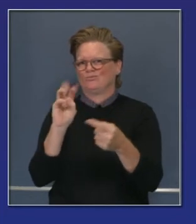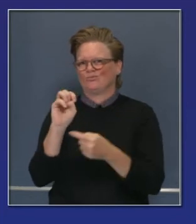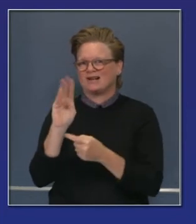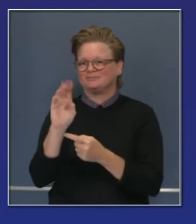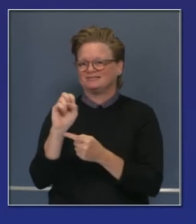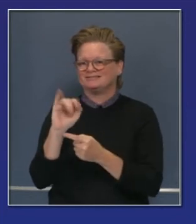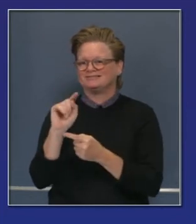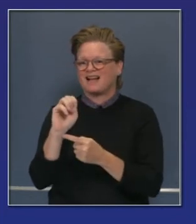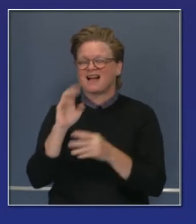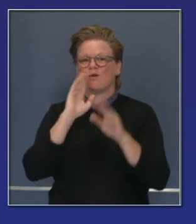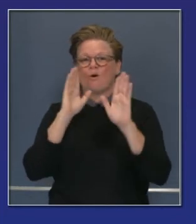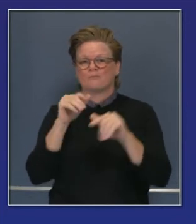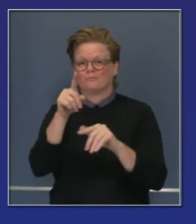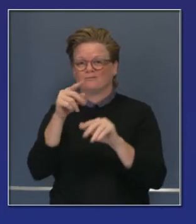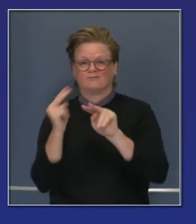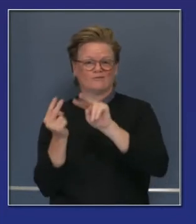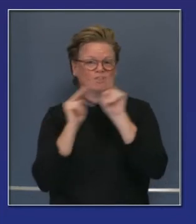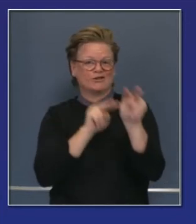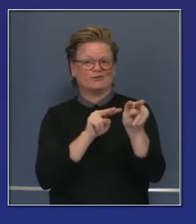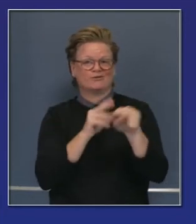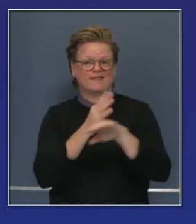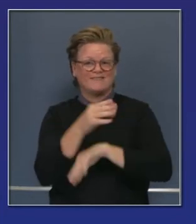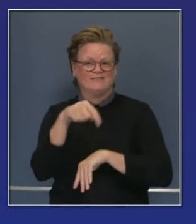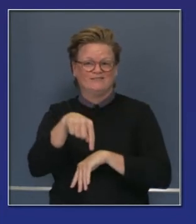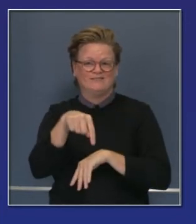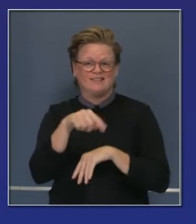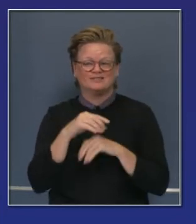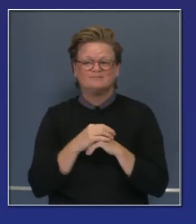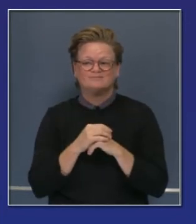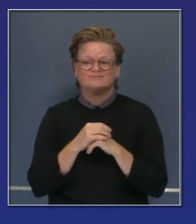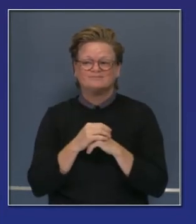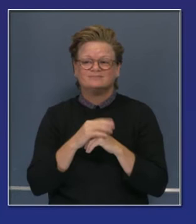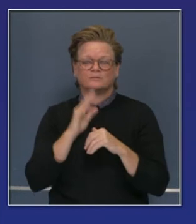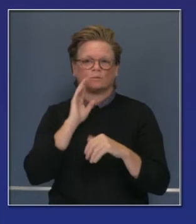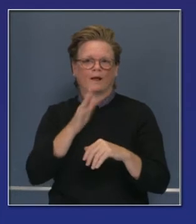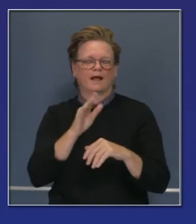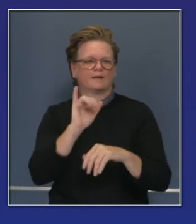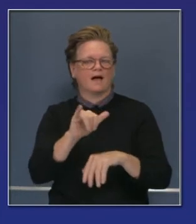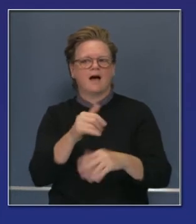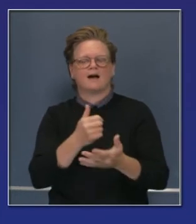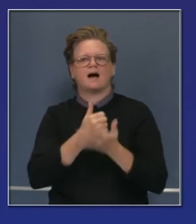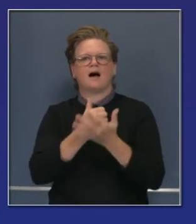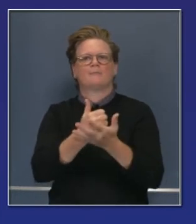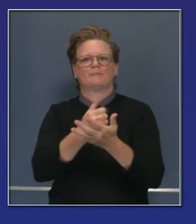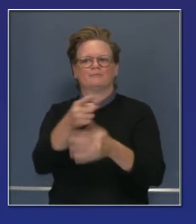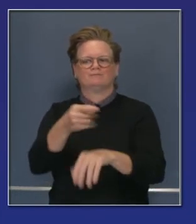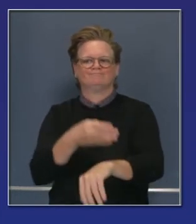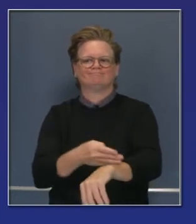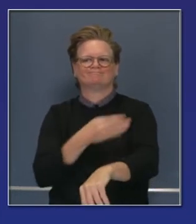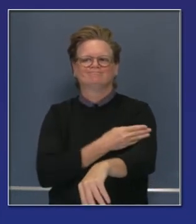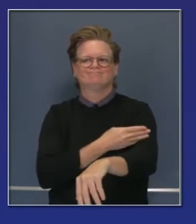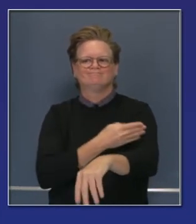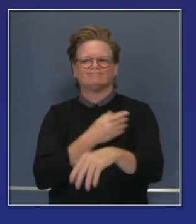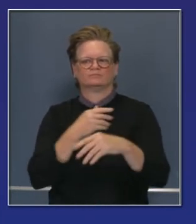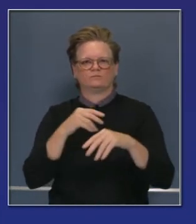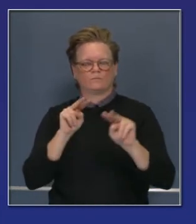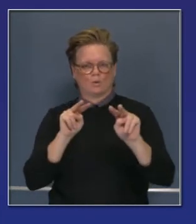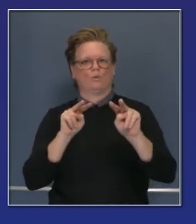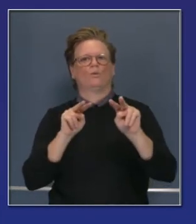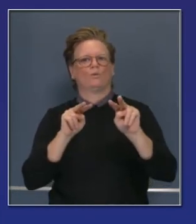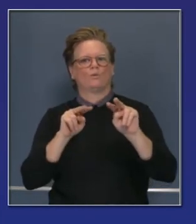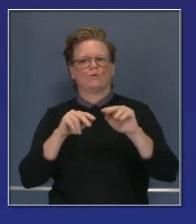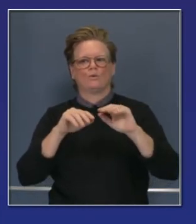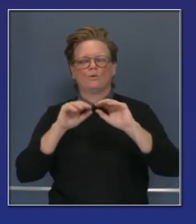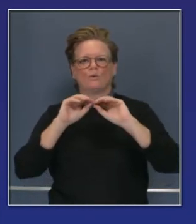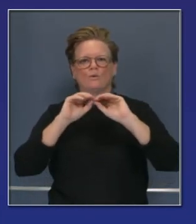puedan utilizarlo en el sitio web COVID-19, más actualizado, más dinámico, ese sitio web. Y